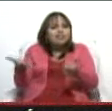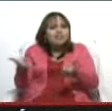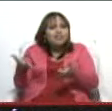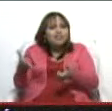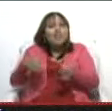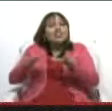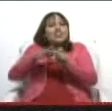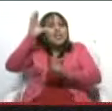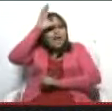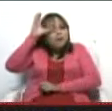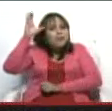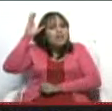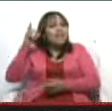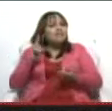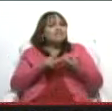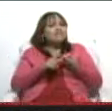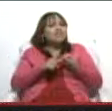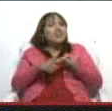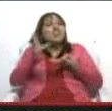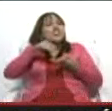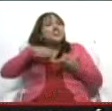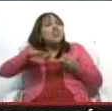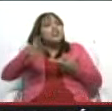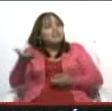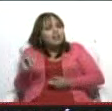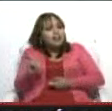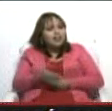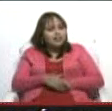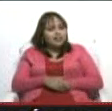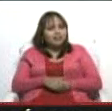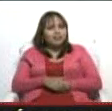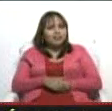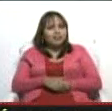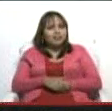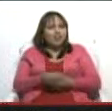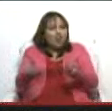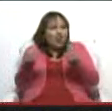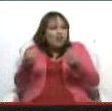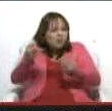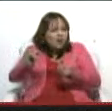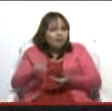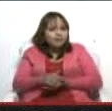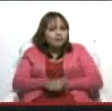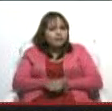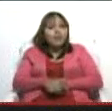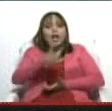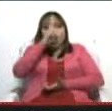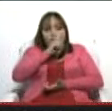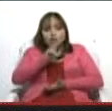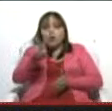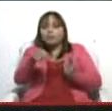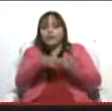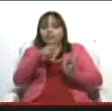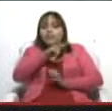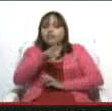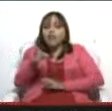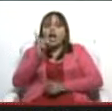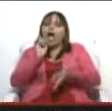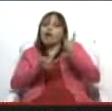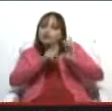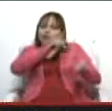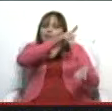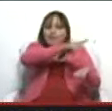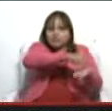Capriles? ¿Dónde están? ¿En qué condiciones están? En el año 21, algunos